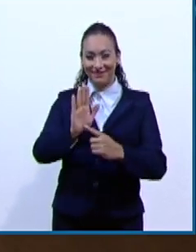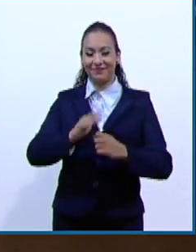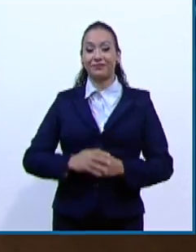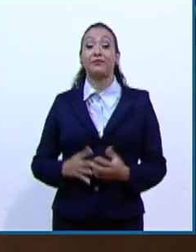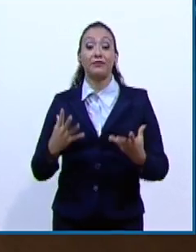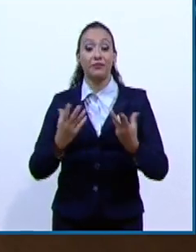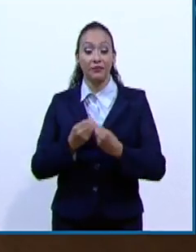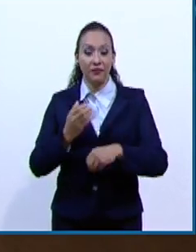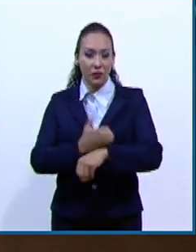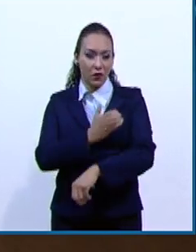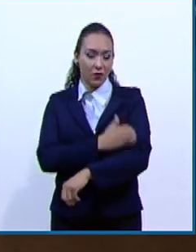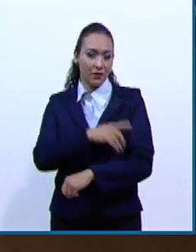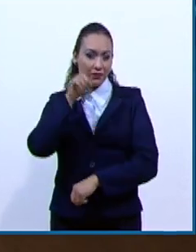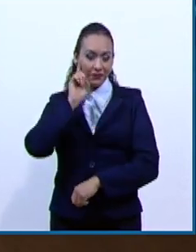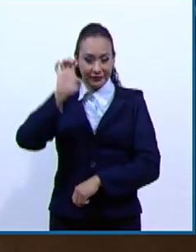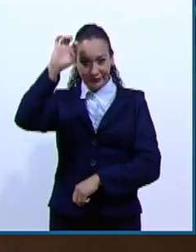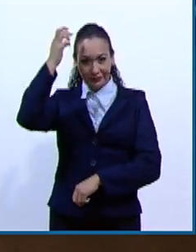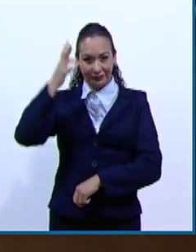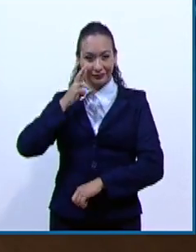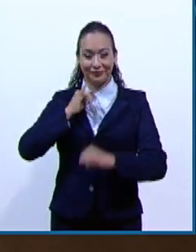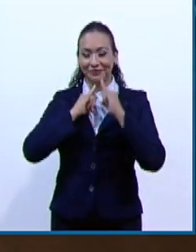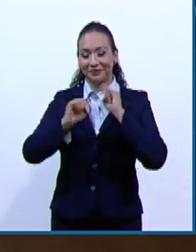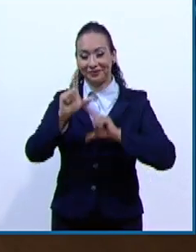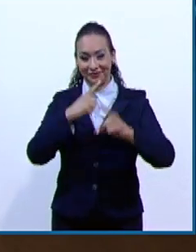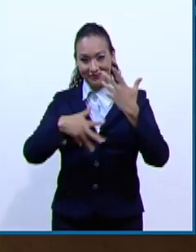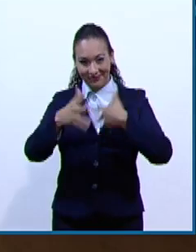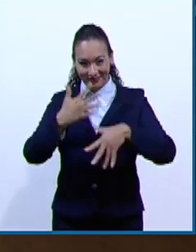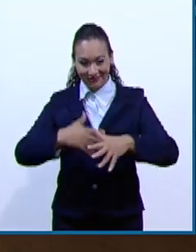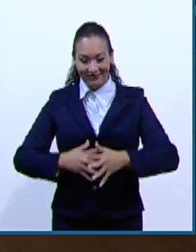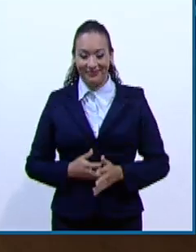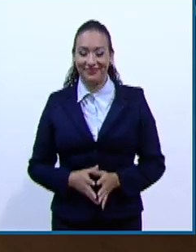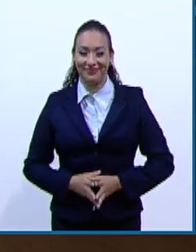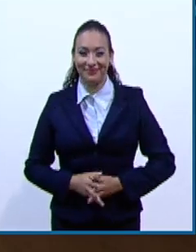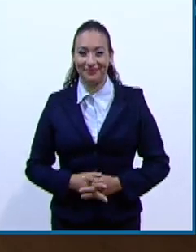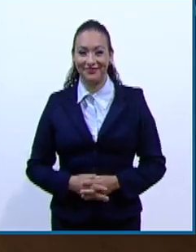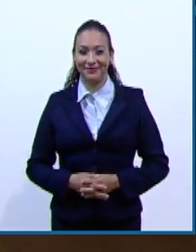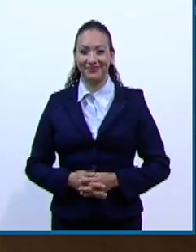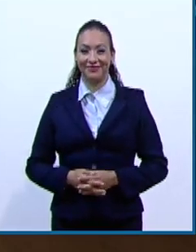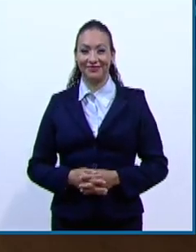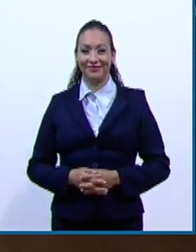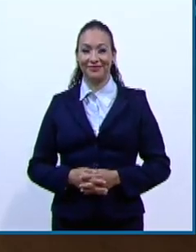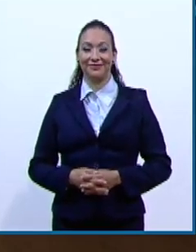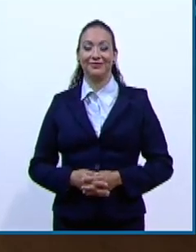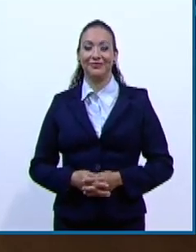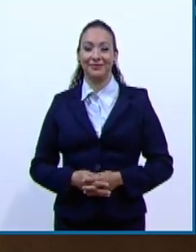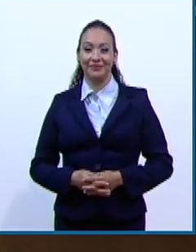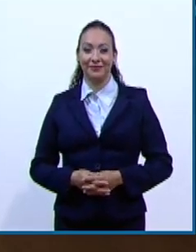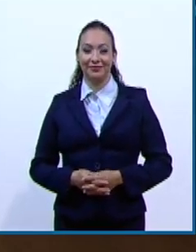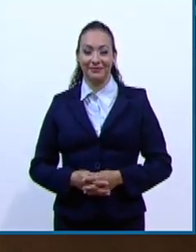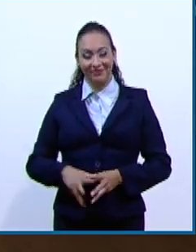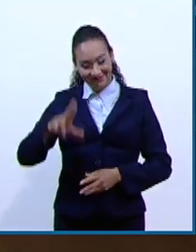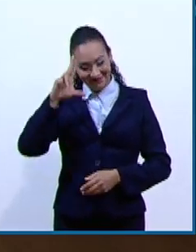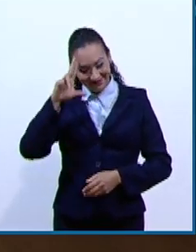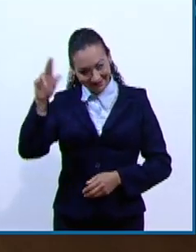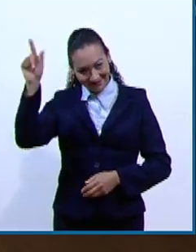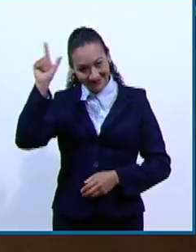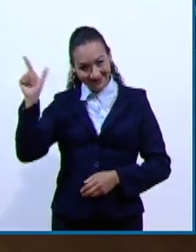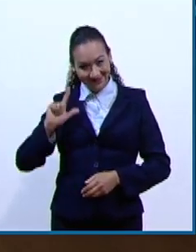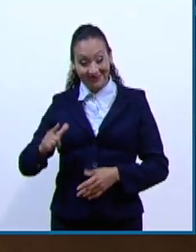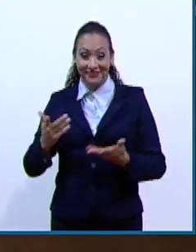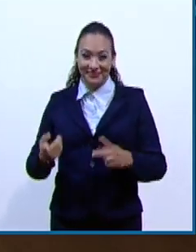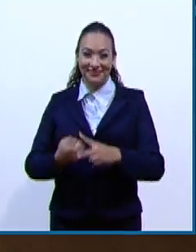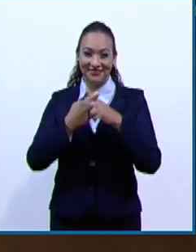Federación, junto a mi compañera Eusiris Rostro en la interpretación en lengua de señas mexicana. Hola, Eusiris. Y es así